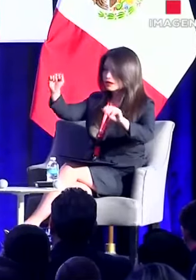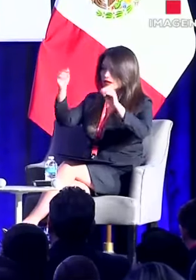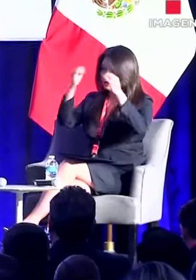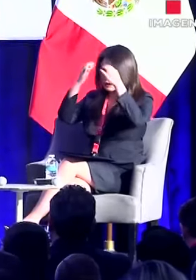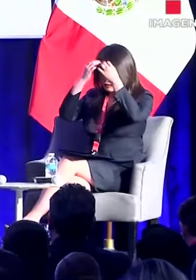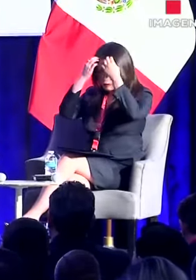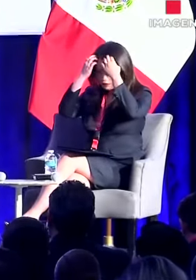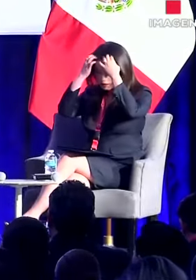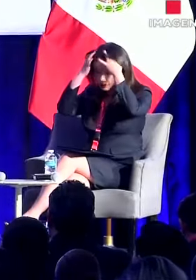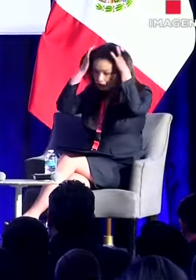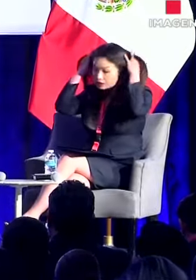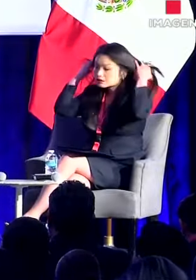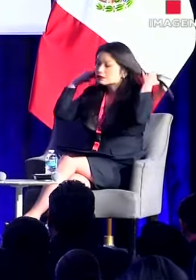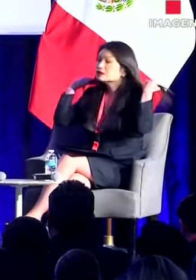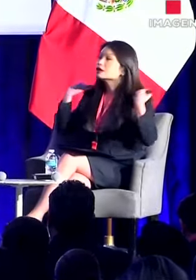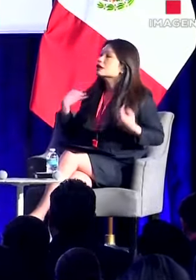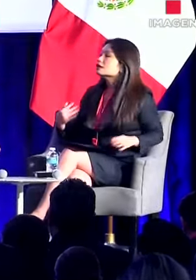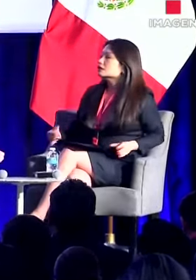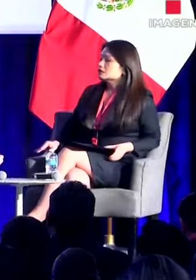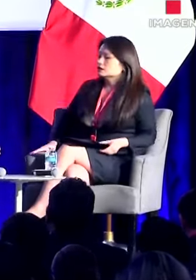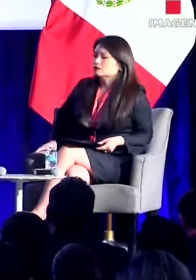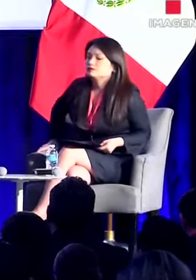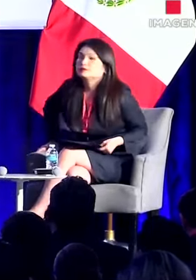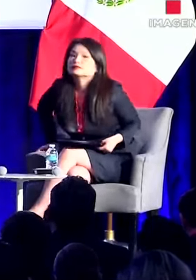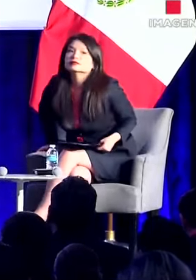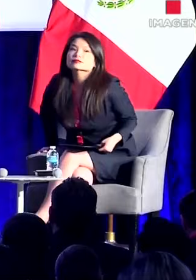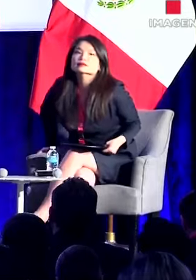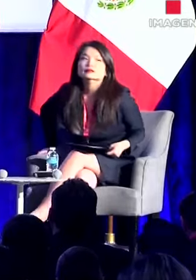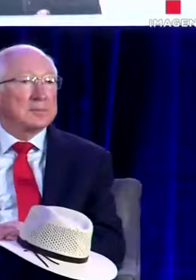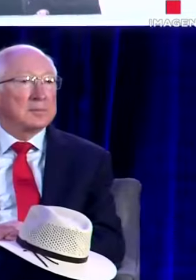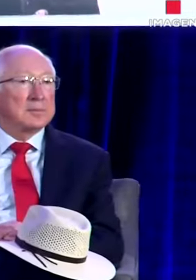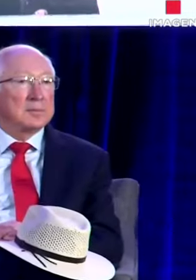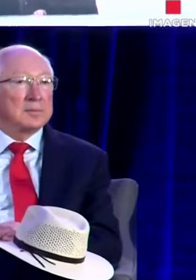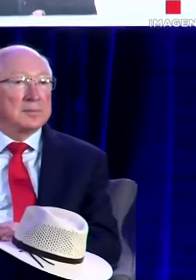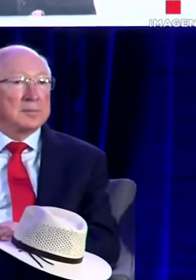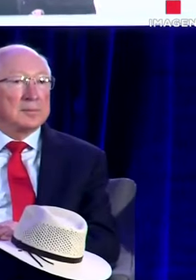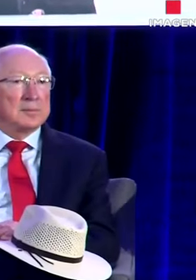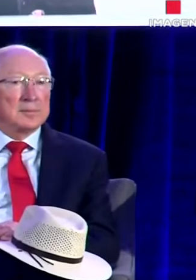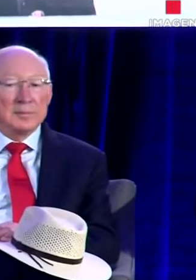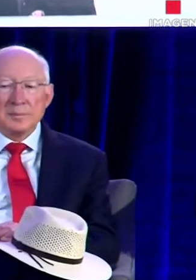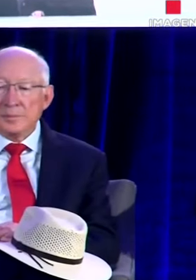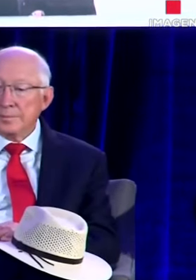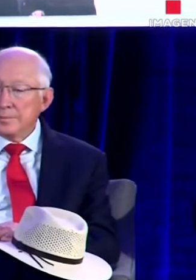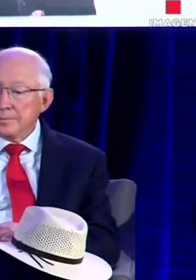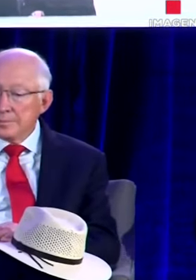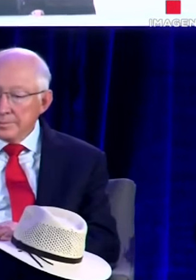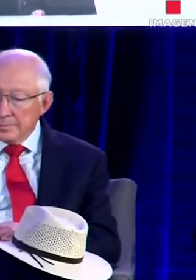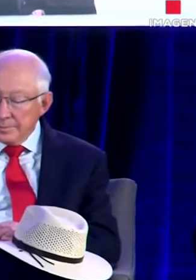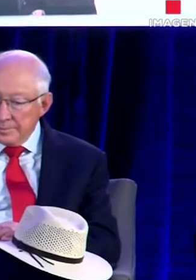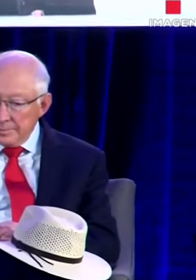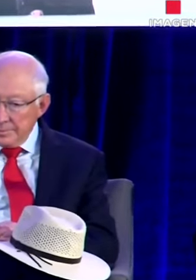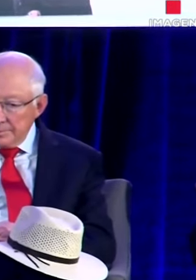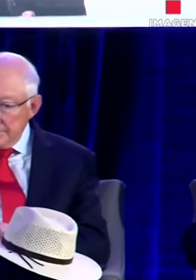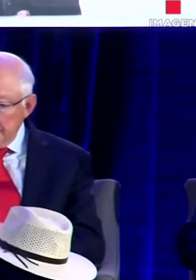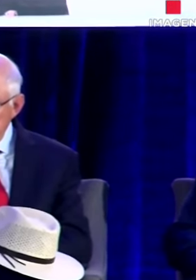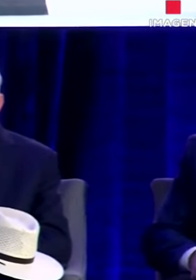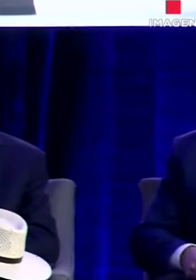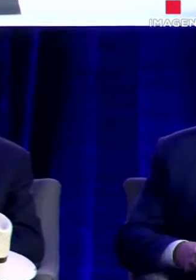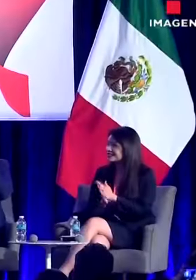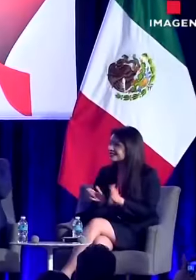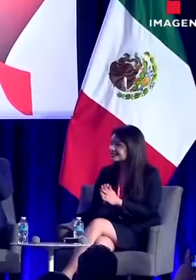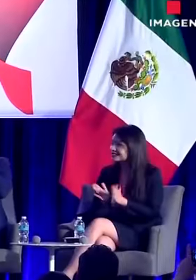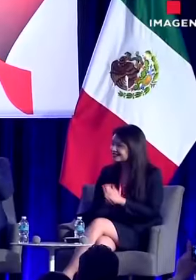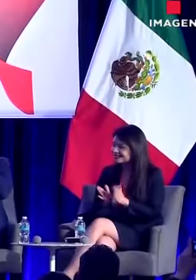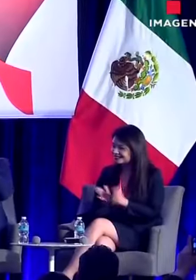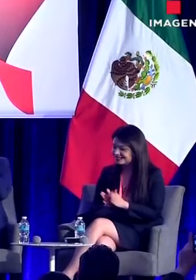cooperación conjunta ha derivado en la captura de diversos líderes del narcotráfico. Insistió en que para tener prosperidad en ambas naciones se necesitan esfuerzos para